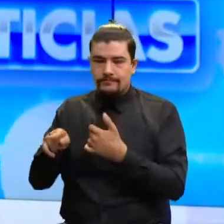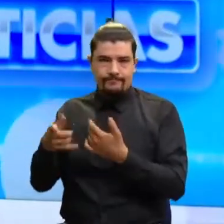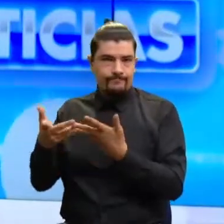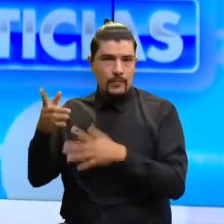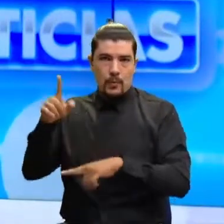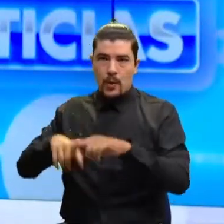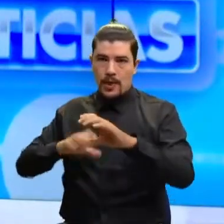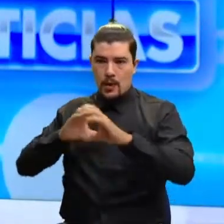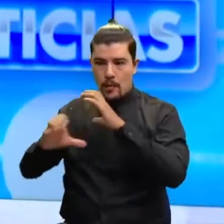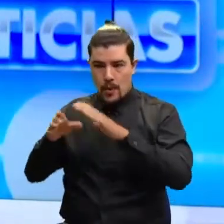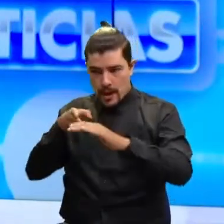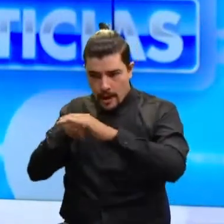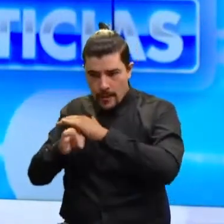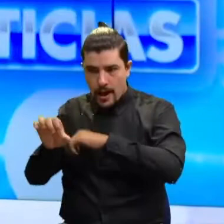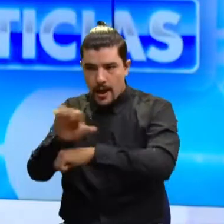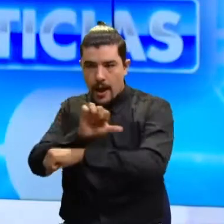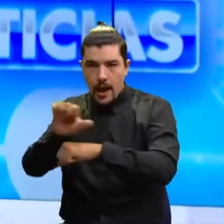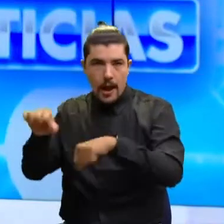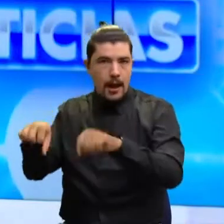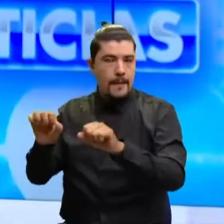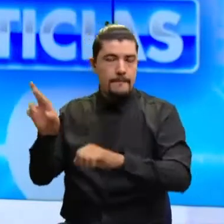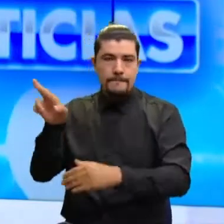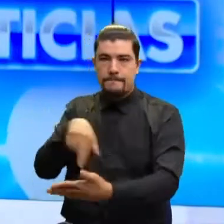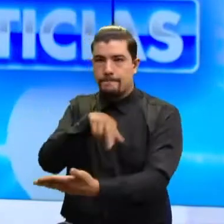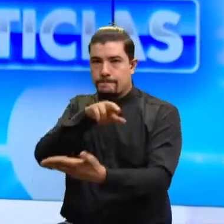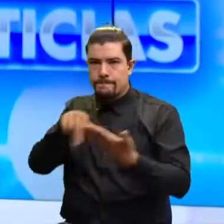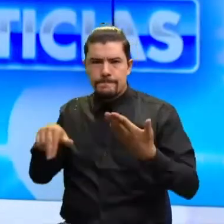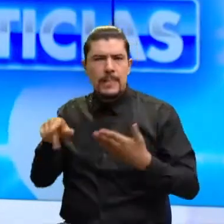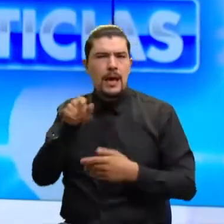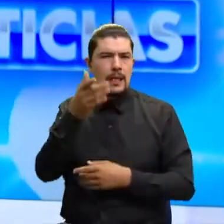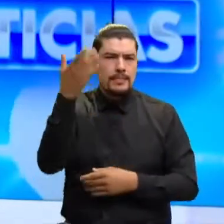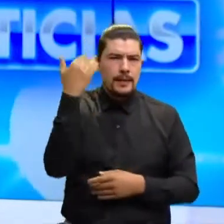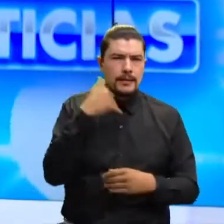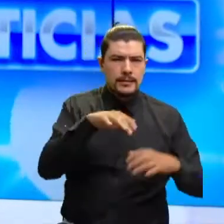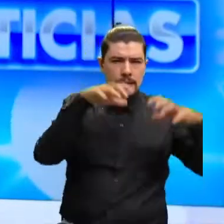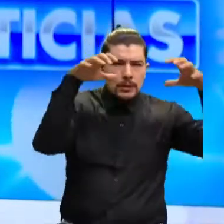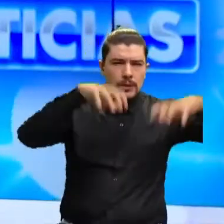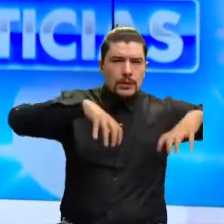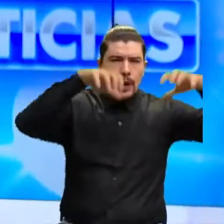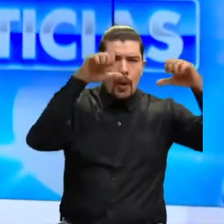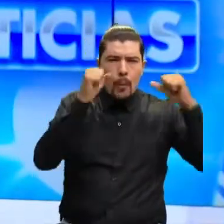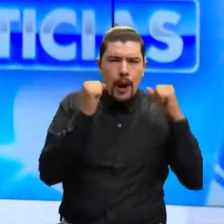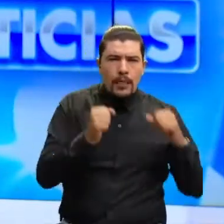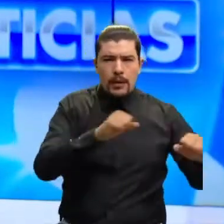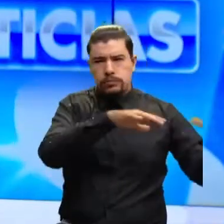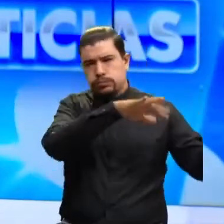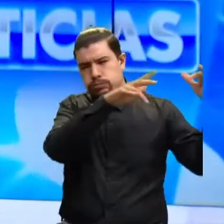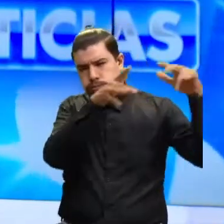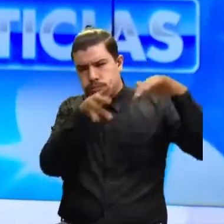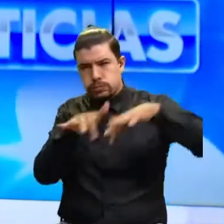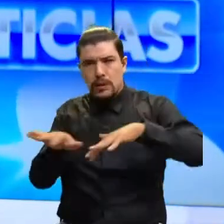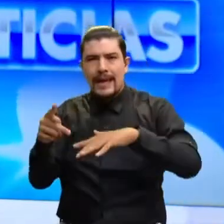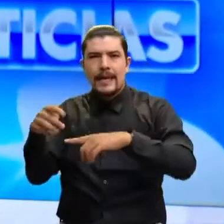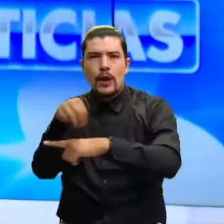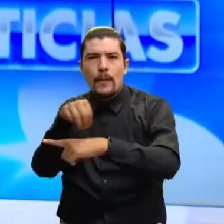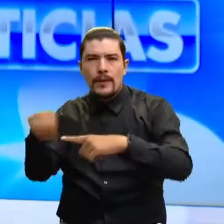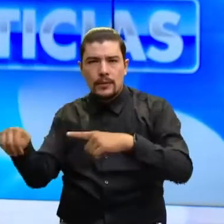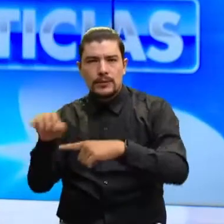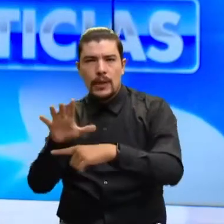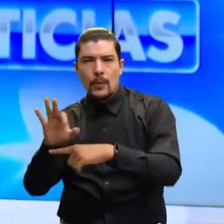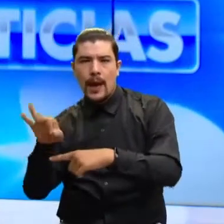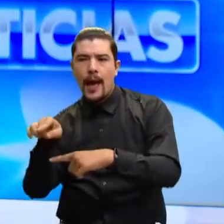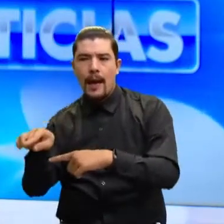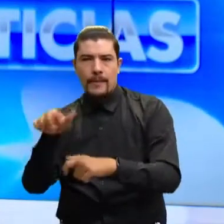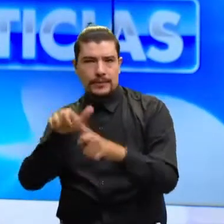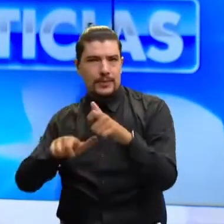prolongadas lluvias que se presentan desde el fin de semana provocaron un derrumbe en el kilómetro 53 de la vía Barbosa-Cimitarra, impidiendo el paso de